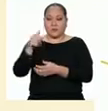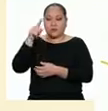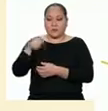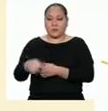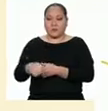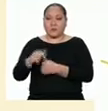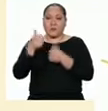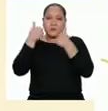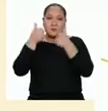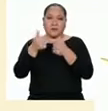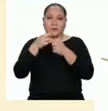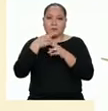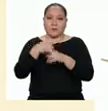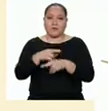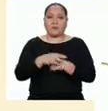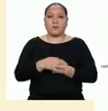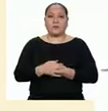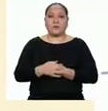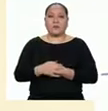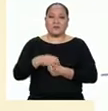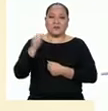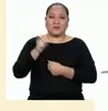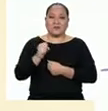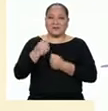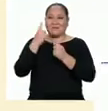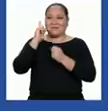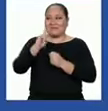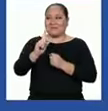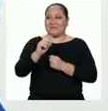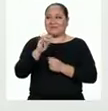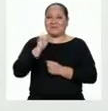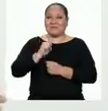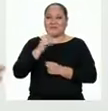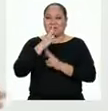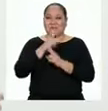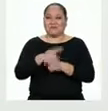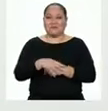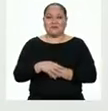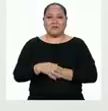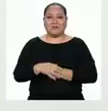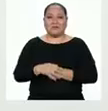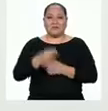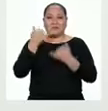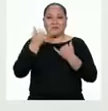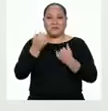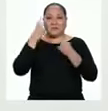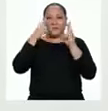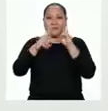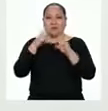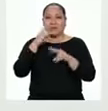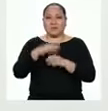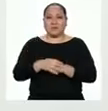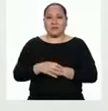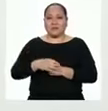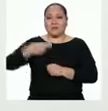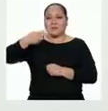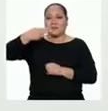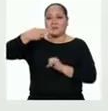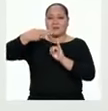sido correcto. ¡Perfecto! ¡Sí me da 1! Ahora tenemos que determinar la frecuencia